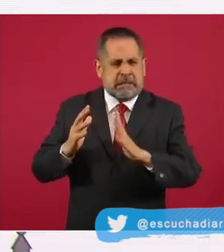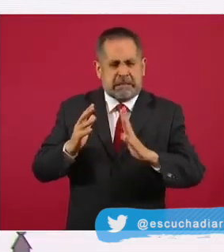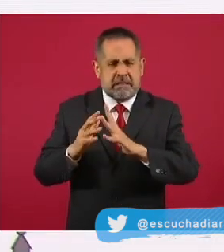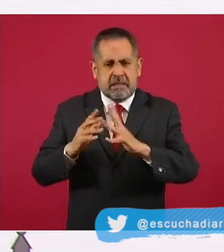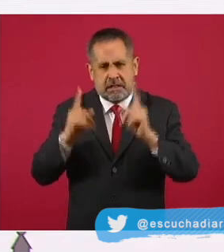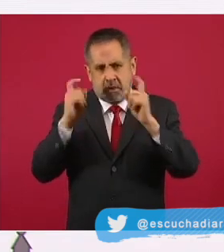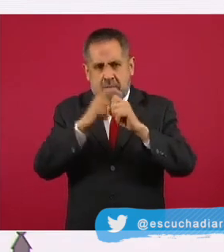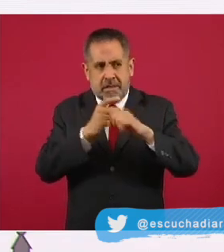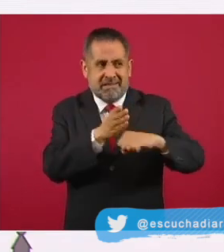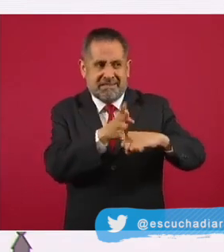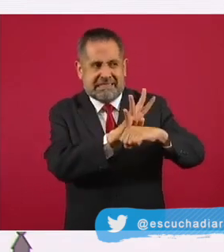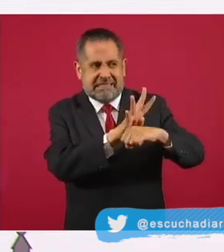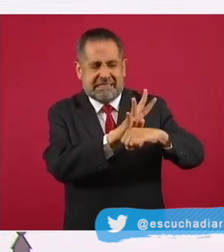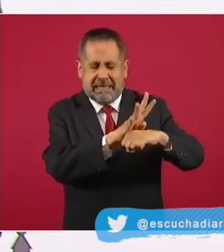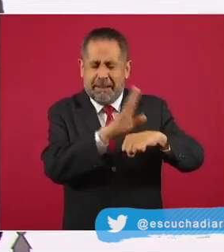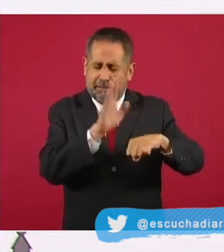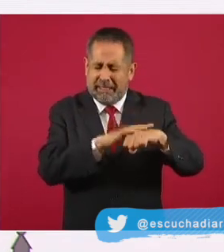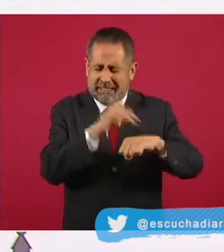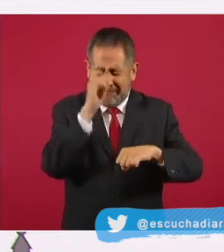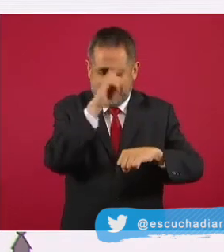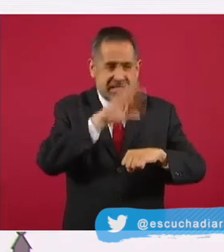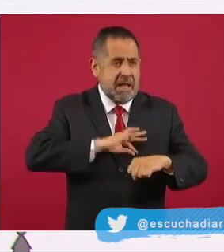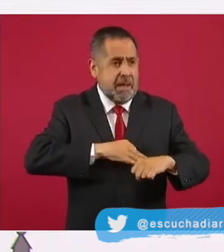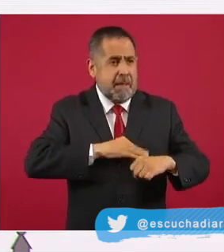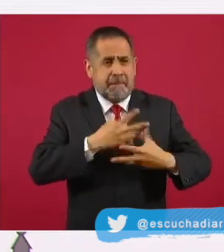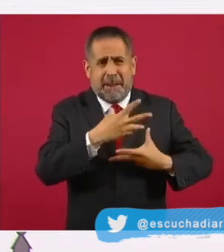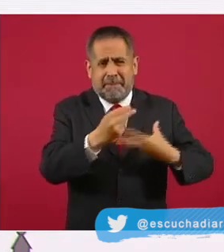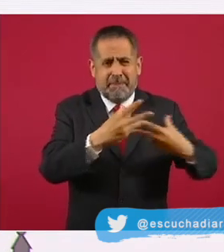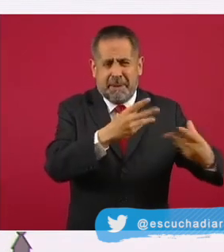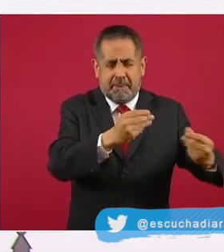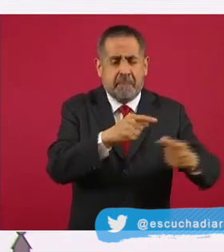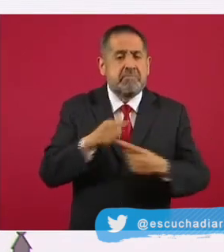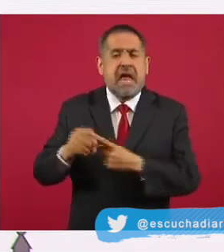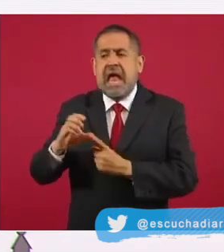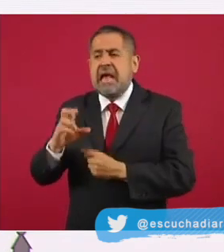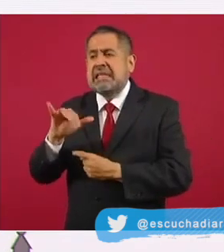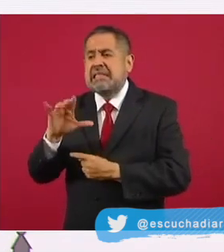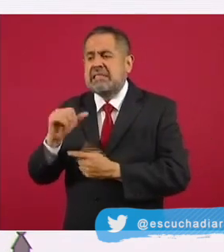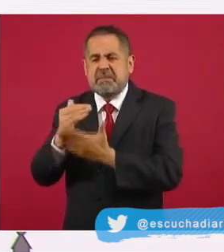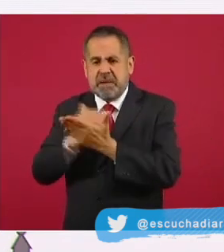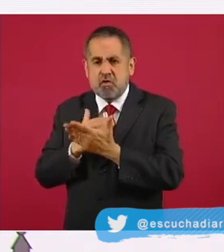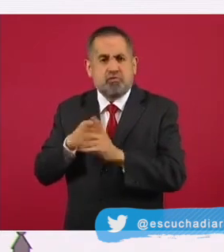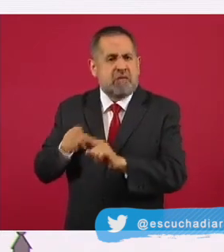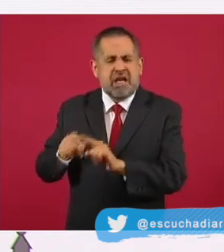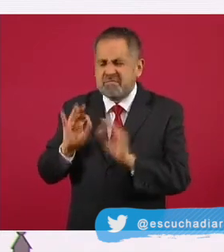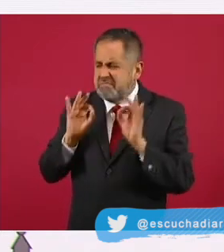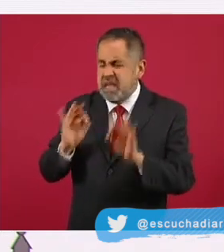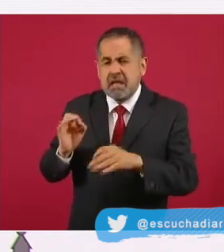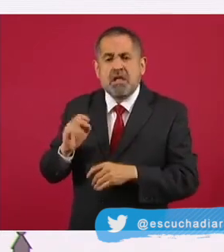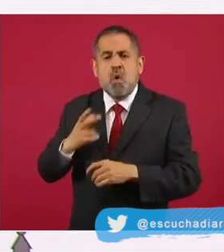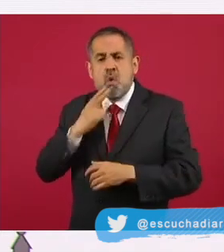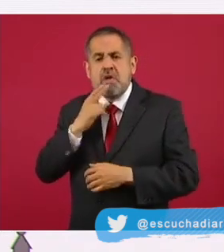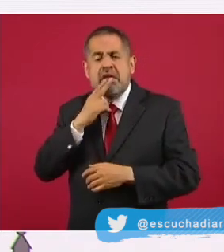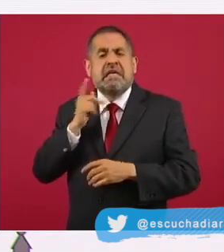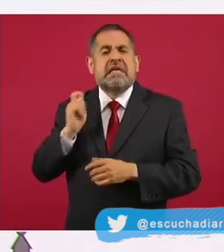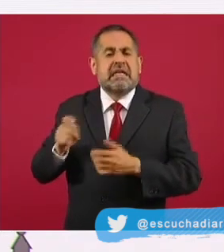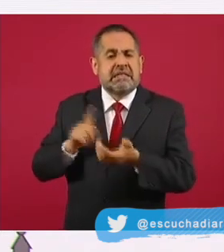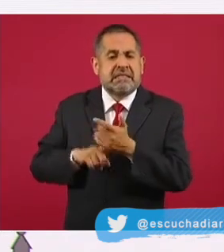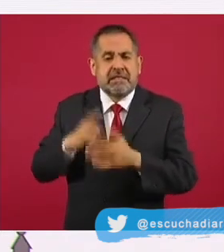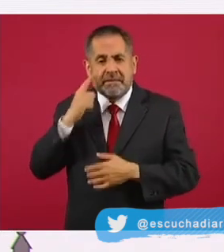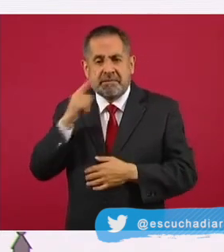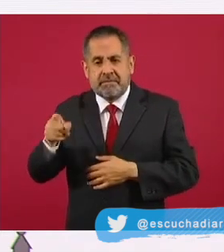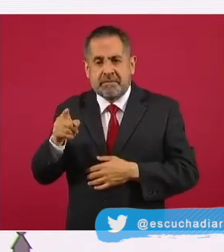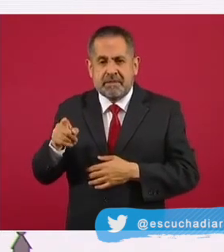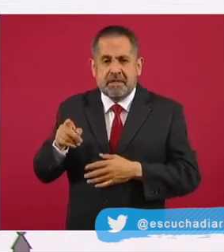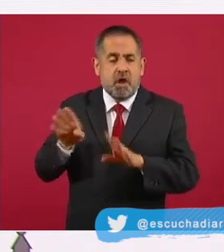que luchar contra los contagios. Nos ha resultado muy útil desechar las